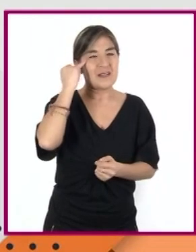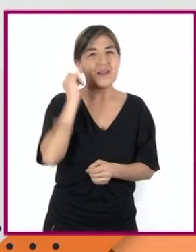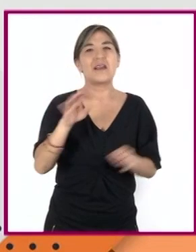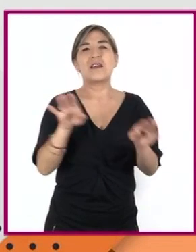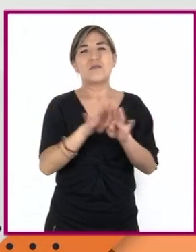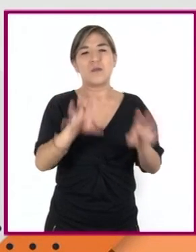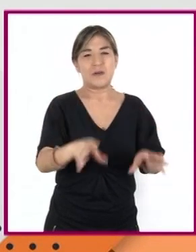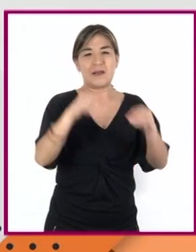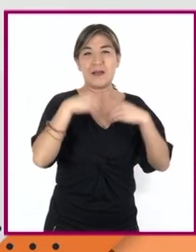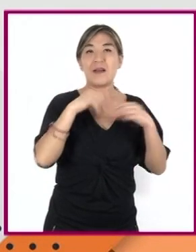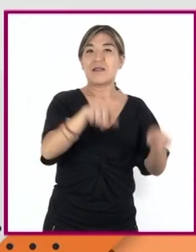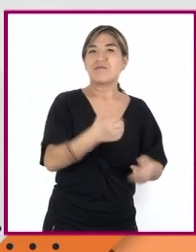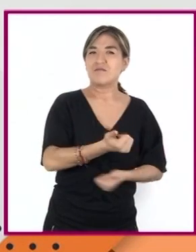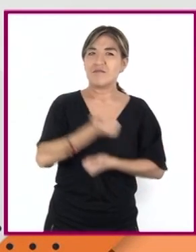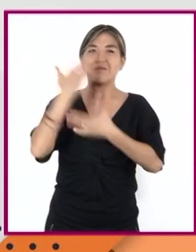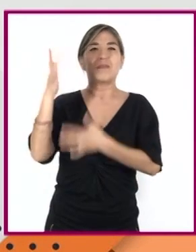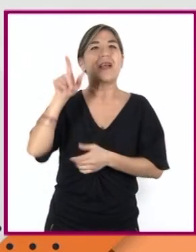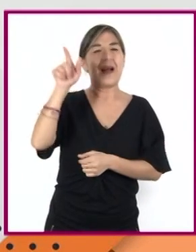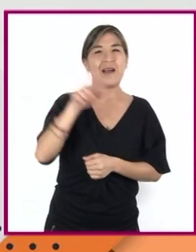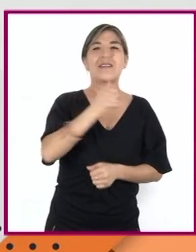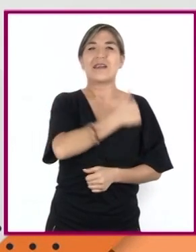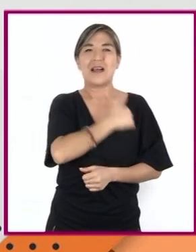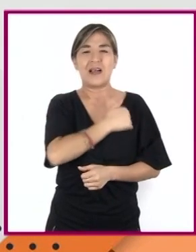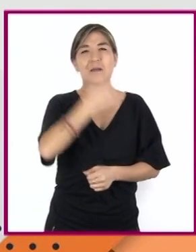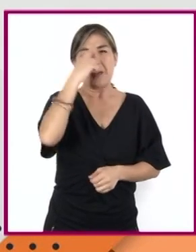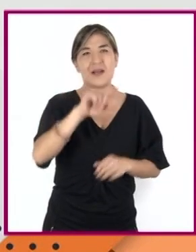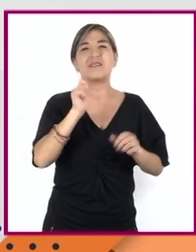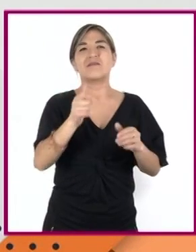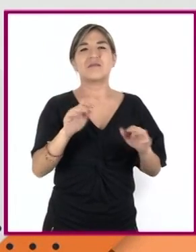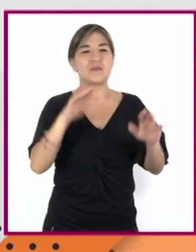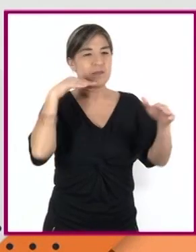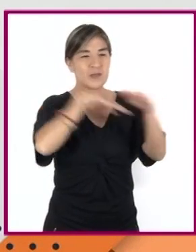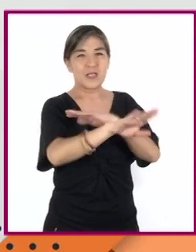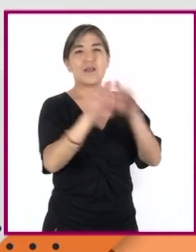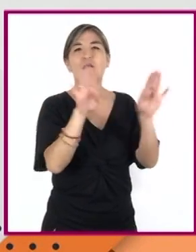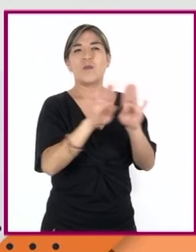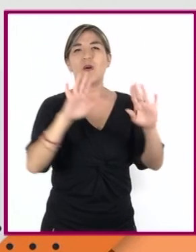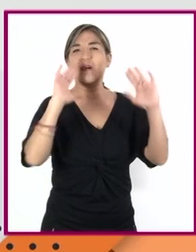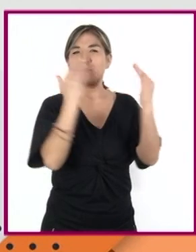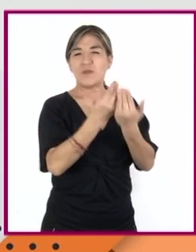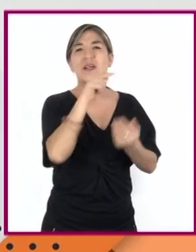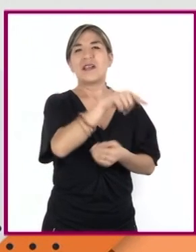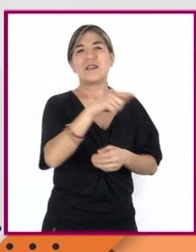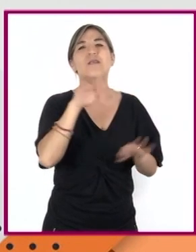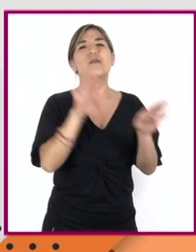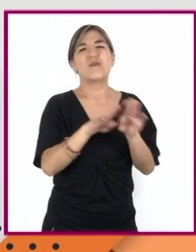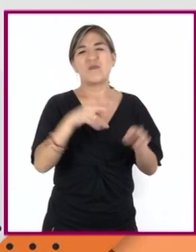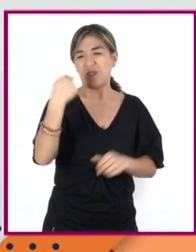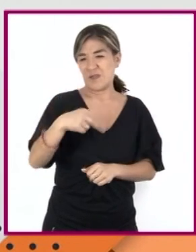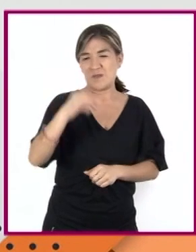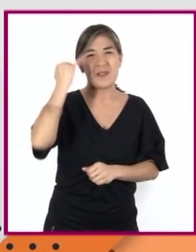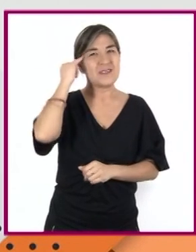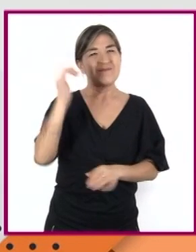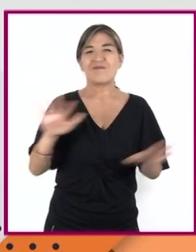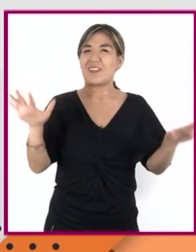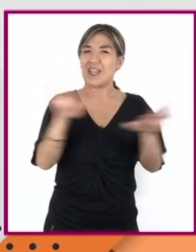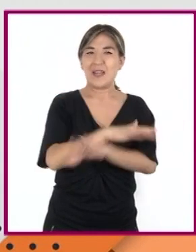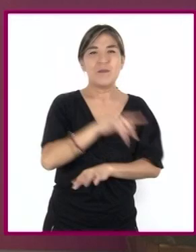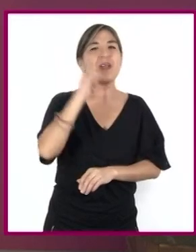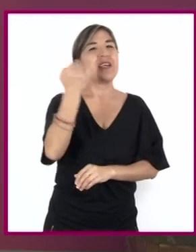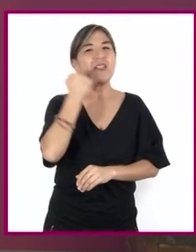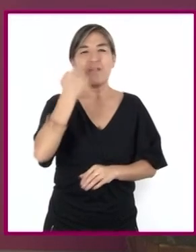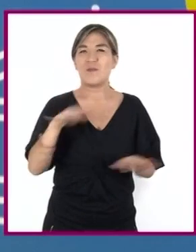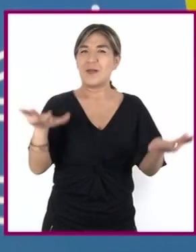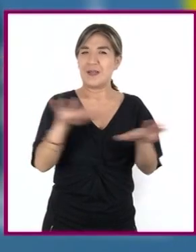europeizadas para llevarlos a internados donde eran forzados a dejar atrás su nombre indígena, religión e